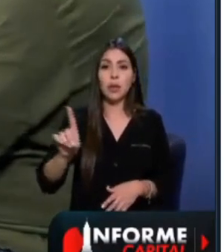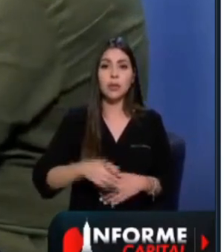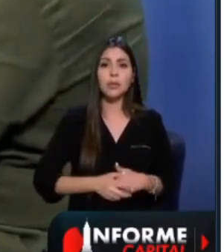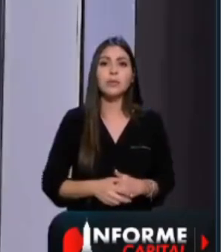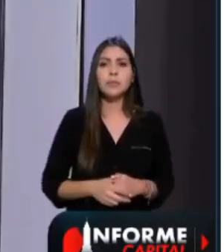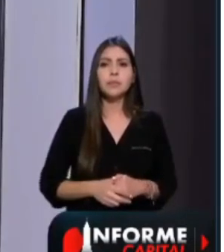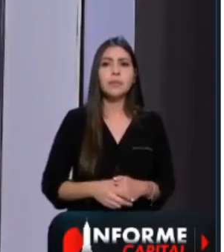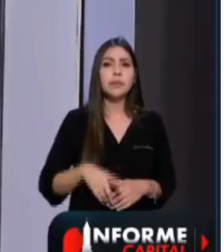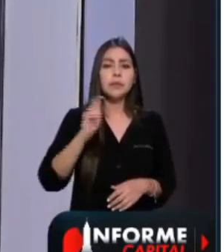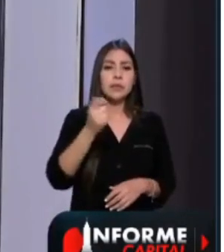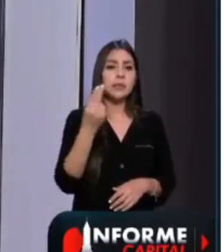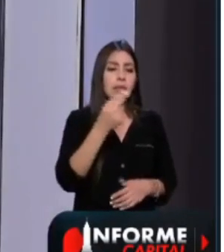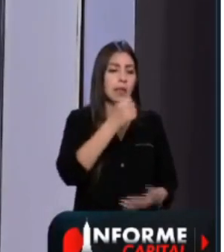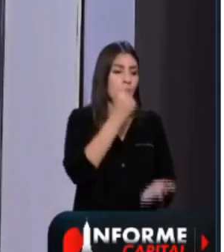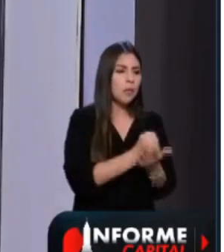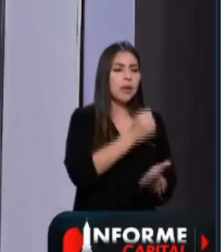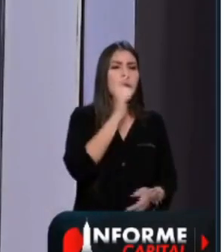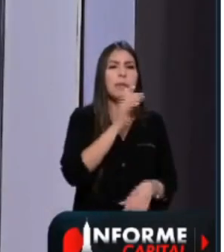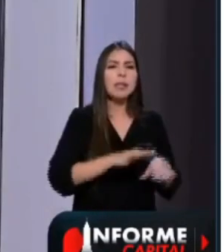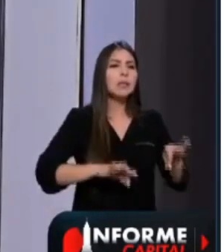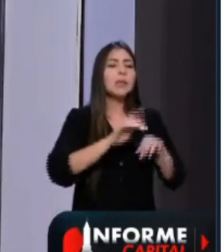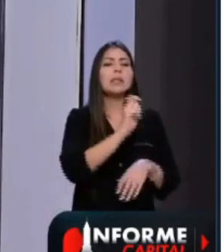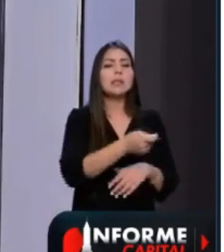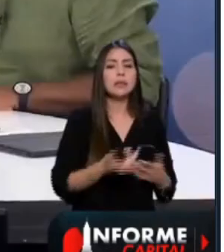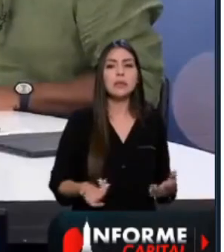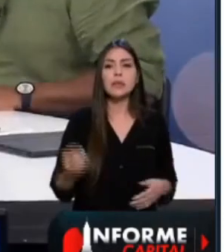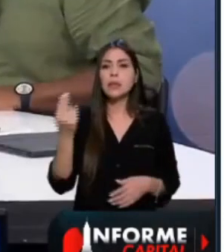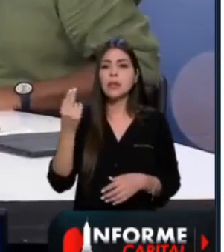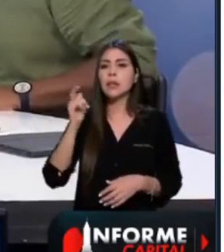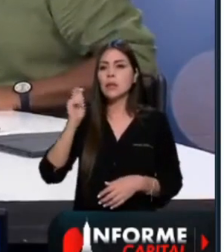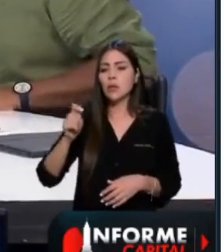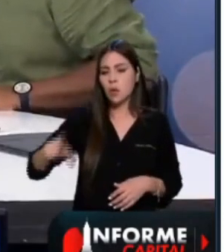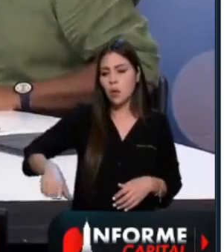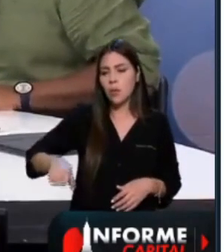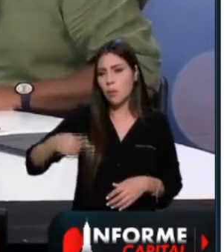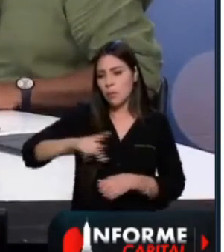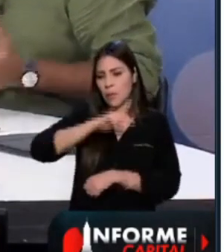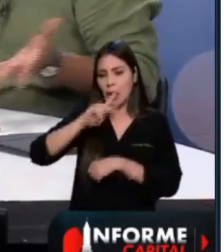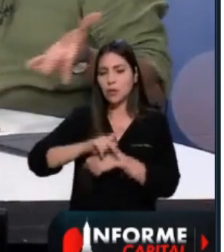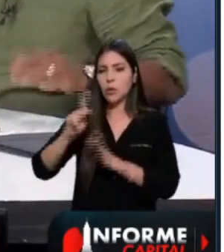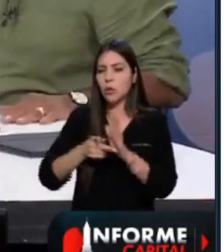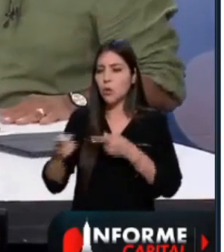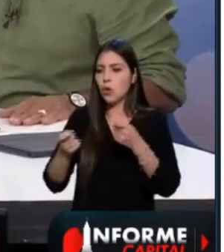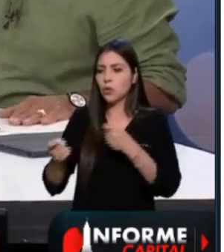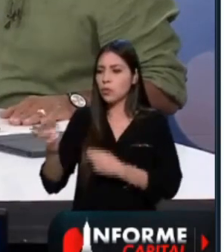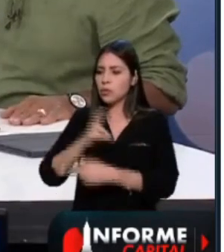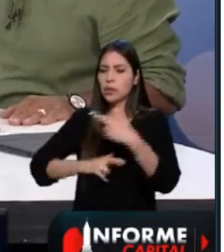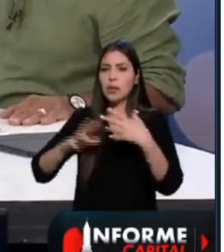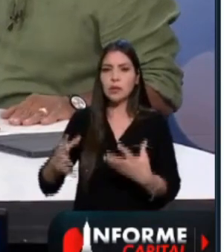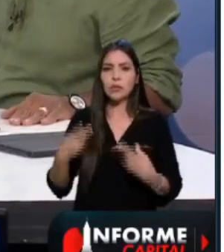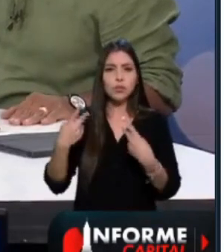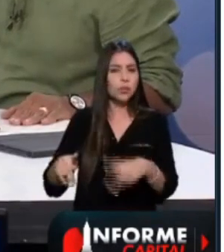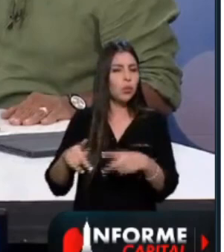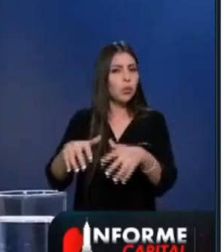sustancial? Lo sustancial es que el Estado recupere uh-huh. el control. Uh-huh. Lo que tenemos en Francia. La participación entre